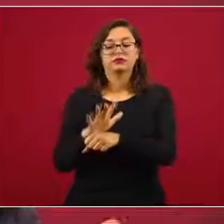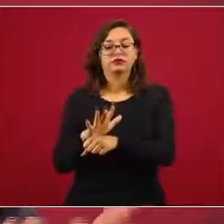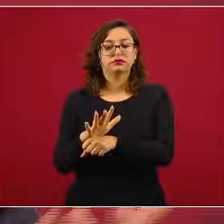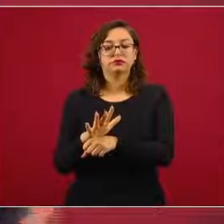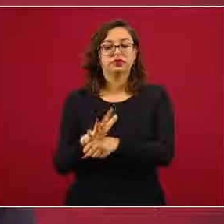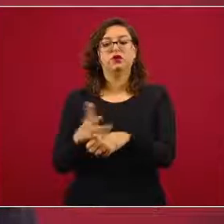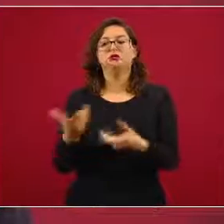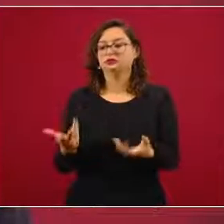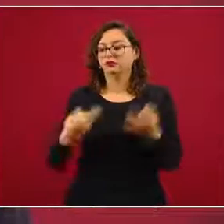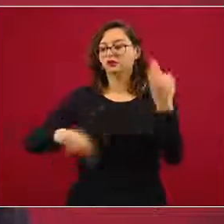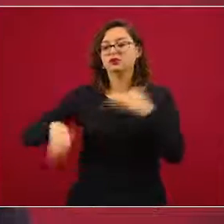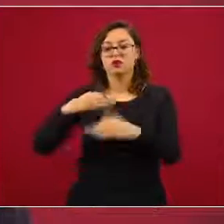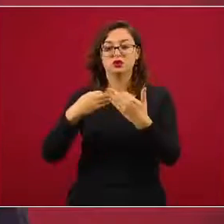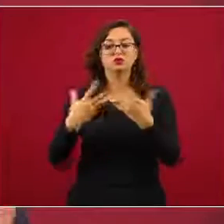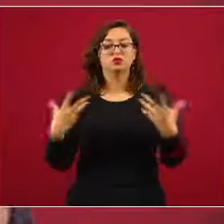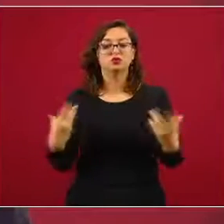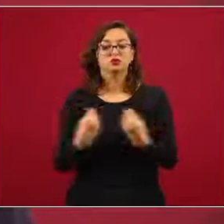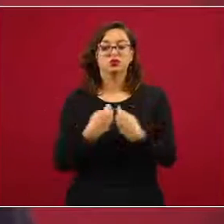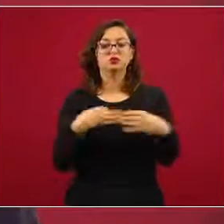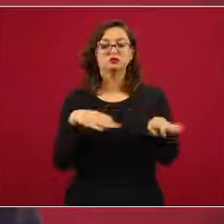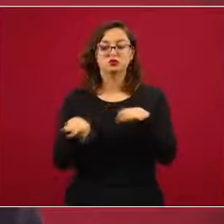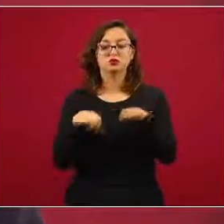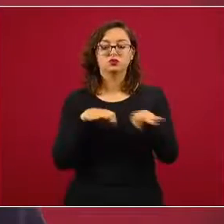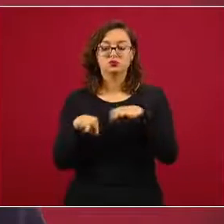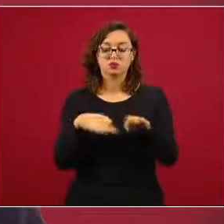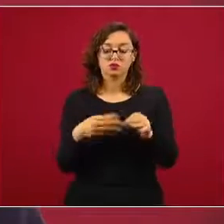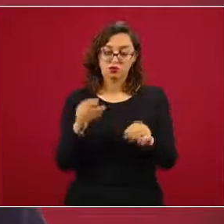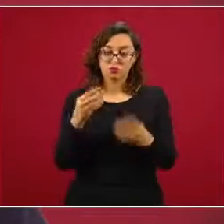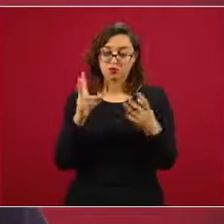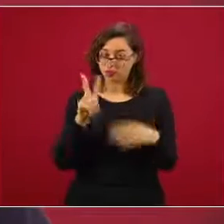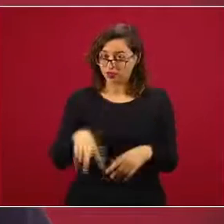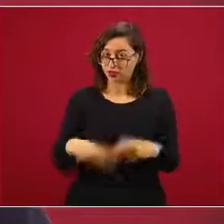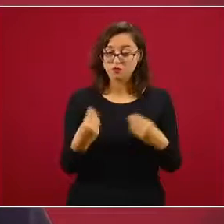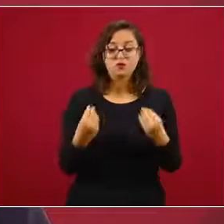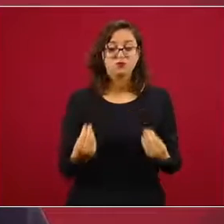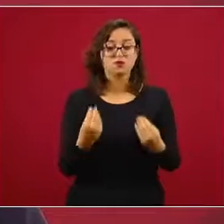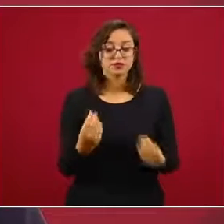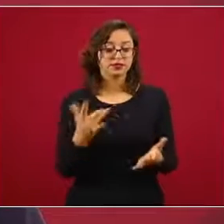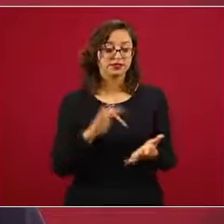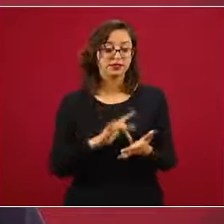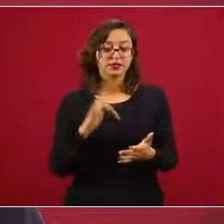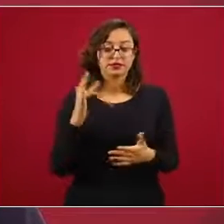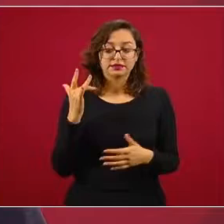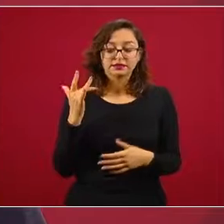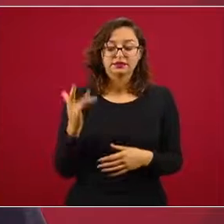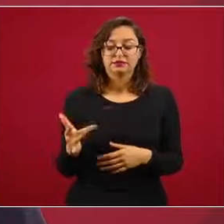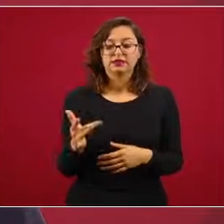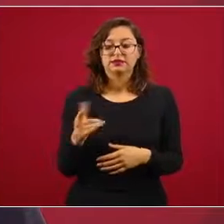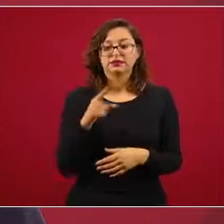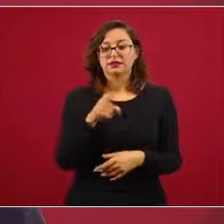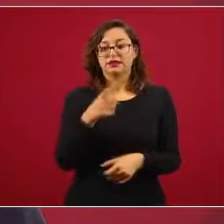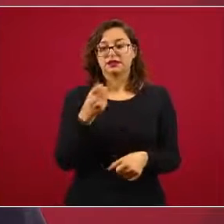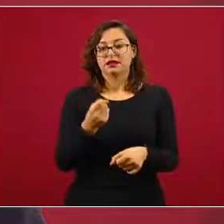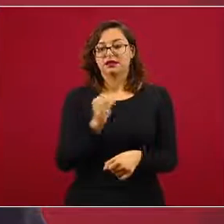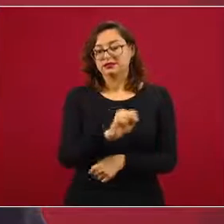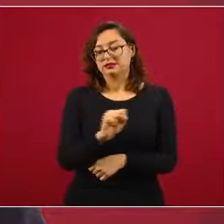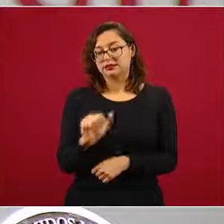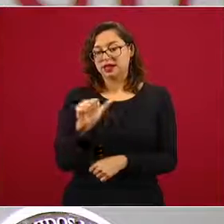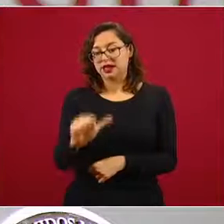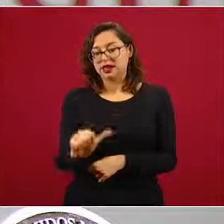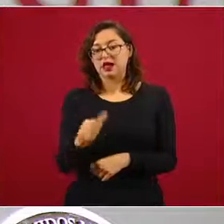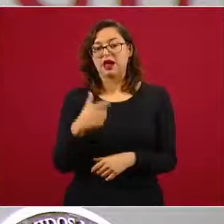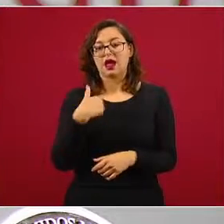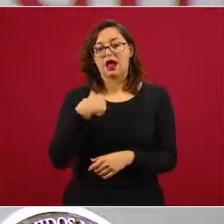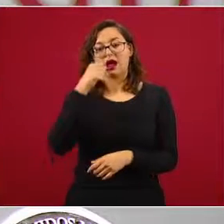trabajo de todas y todos. Y quiero destacarlo con el agradecimiento a nombre de la Secretaría de Salud. Ayer tuve